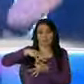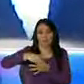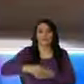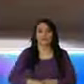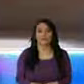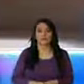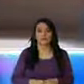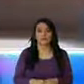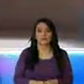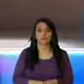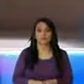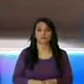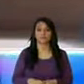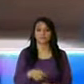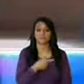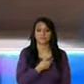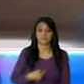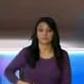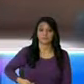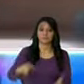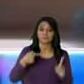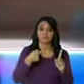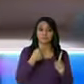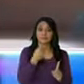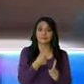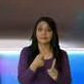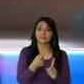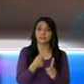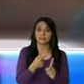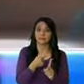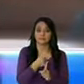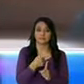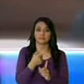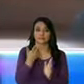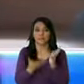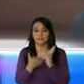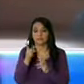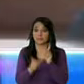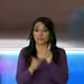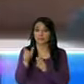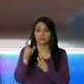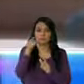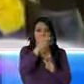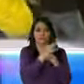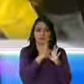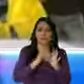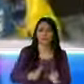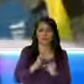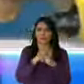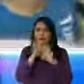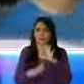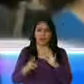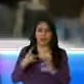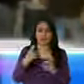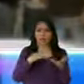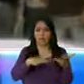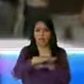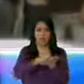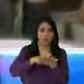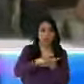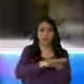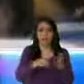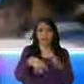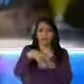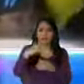tendencia. Pozzo además aseguró que el organismo demandará a quienes agredieron a funcionarios durante los altercados que se